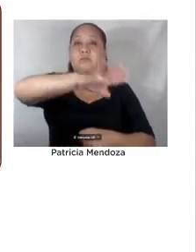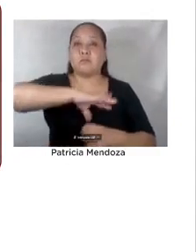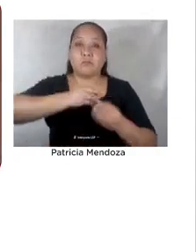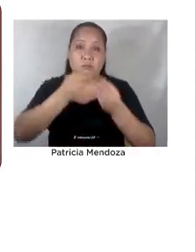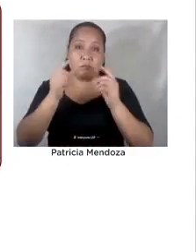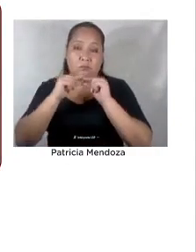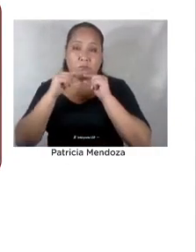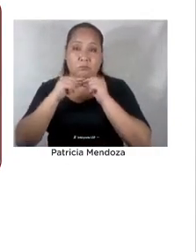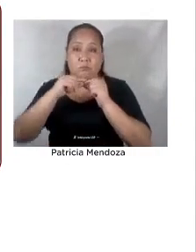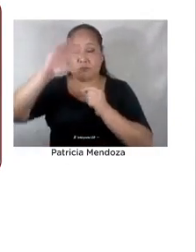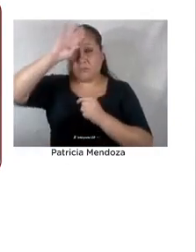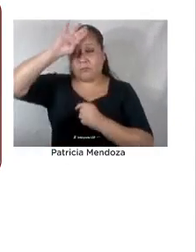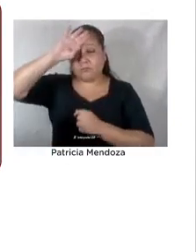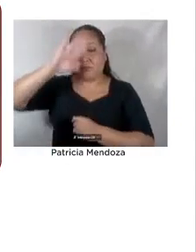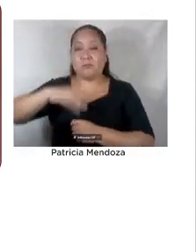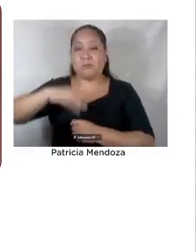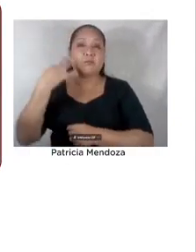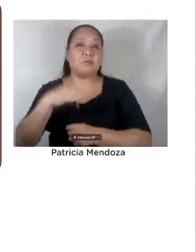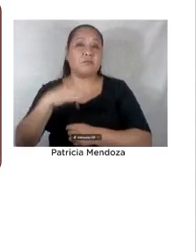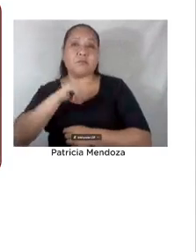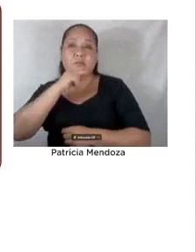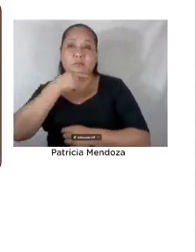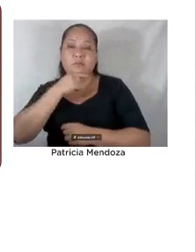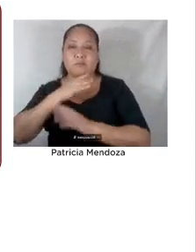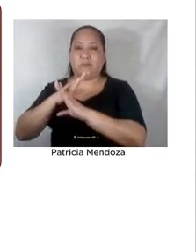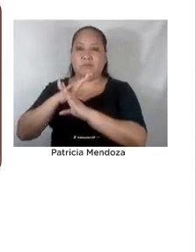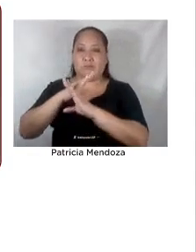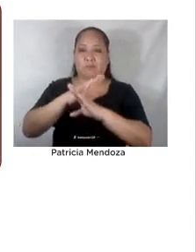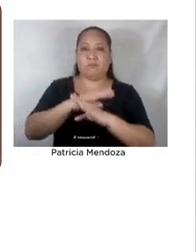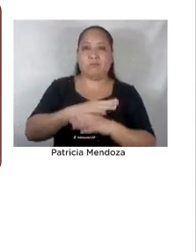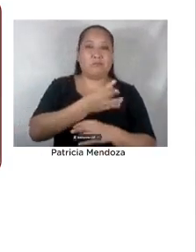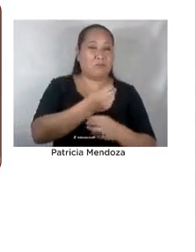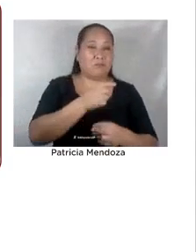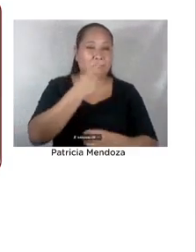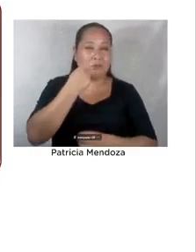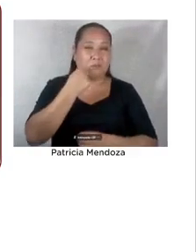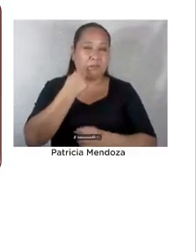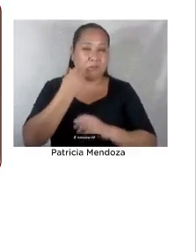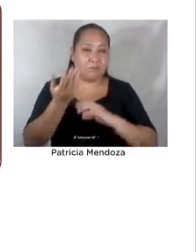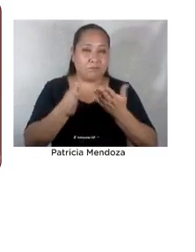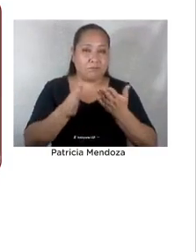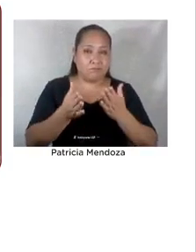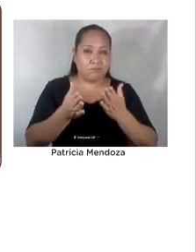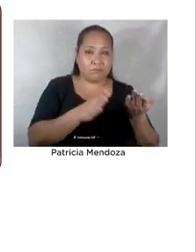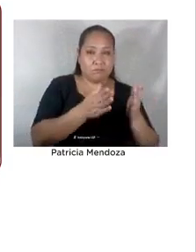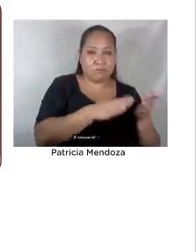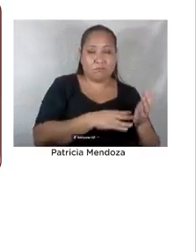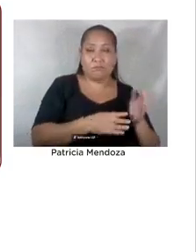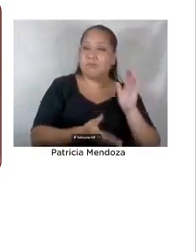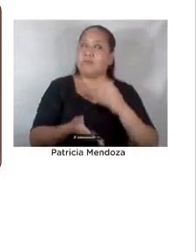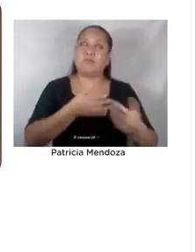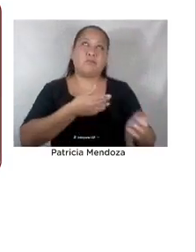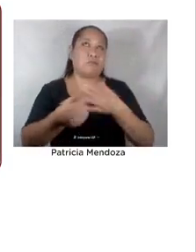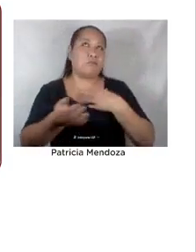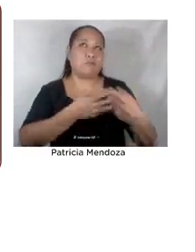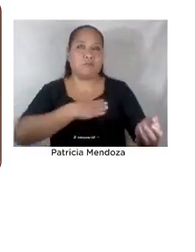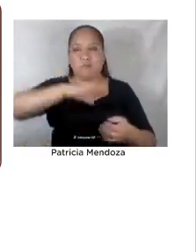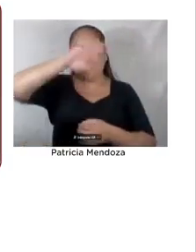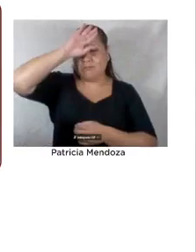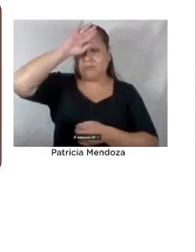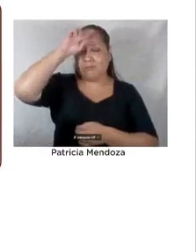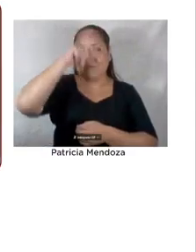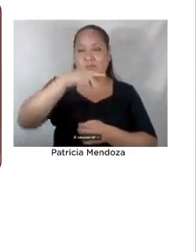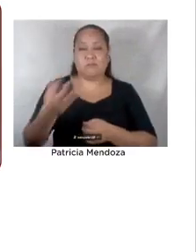las mujeres tienen una mayor resistencia. La mortalidad en varones generalmente es más alta en cualquier enfermedad de este